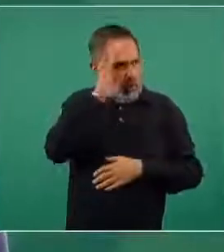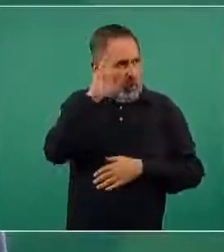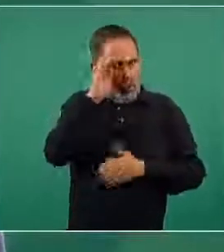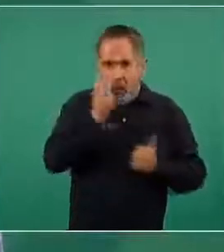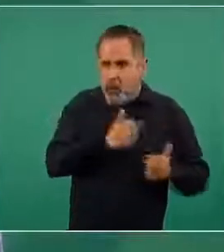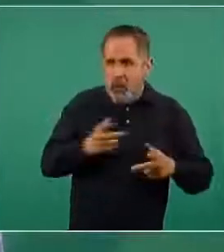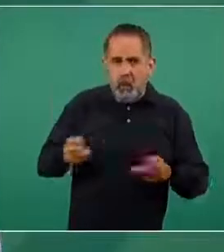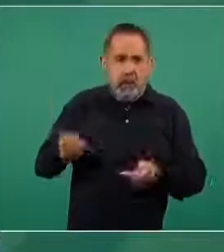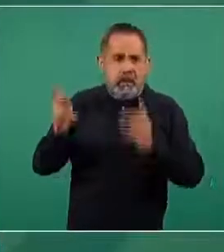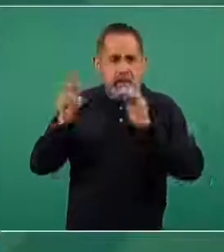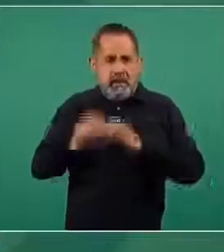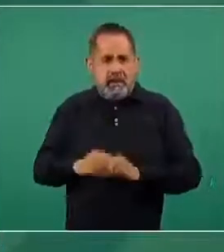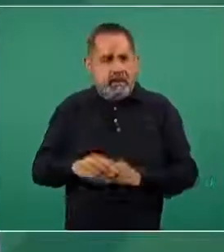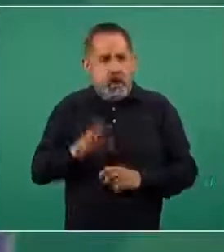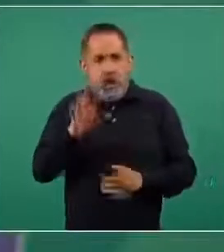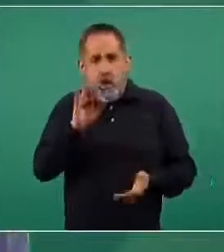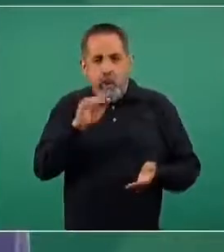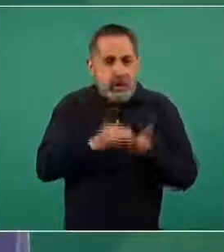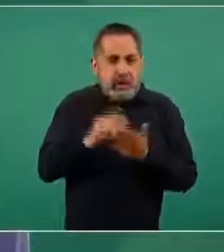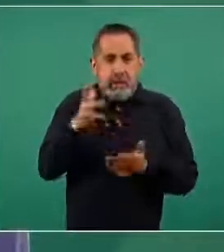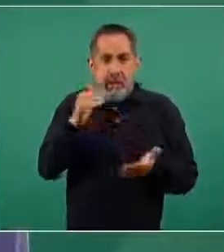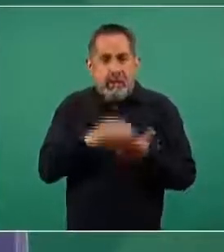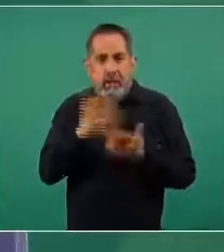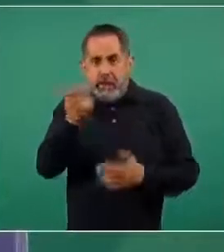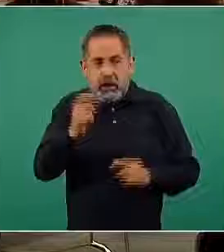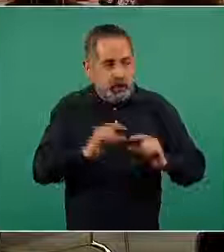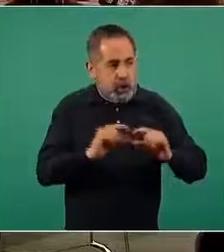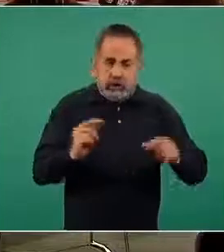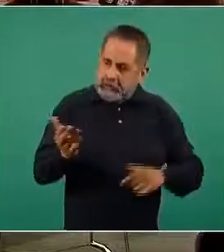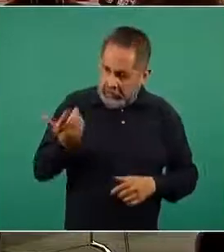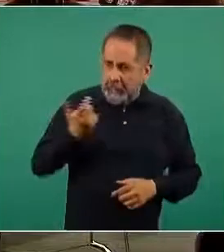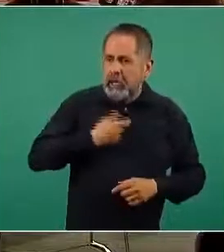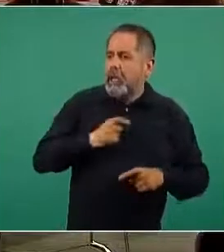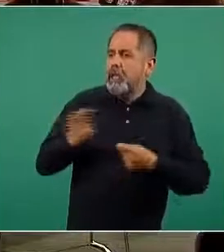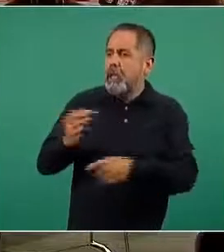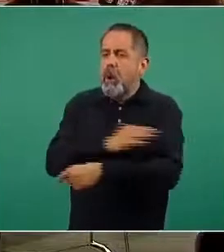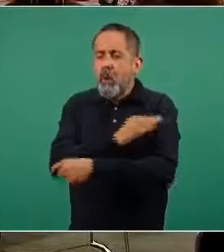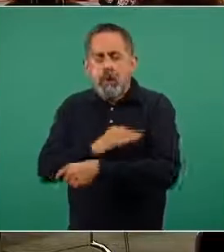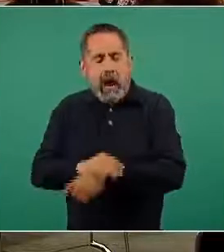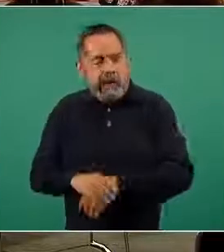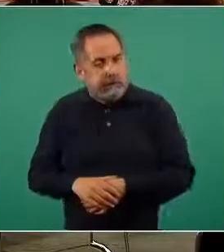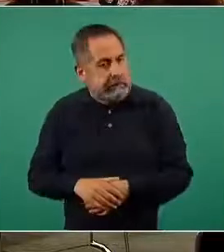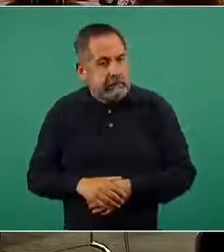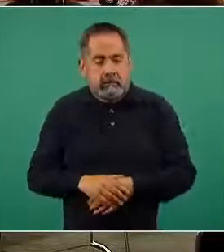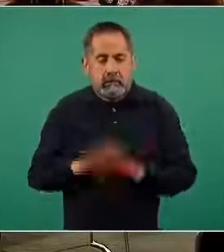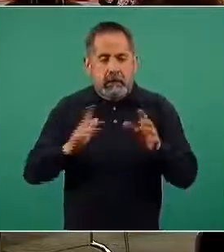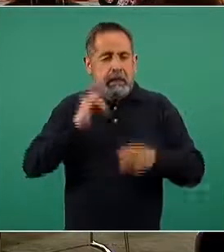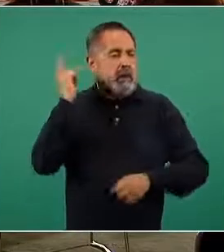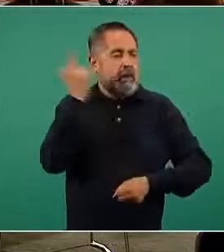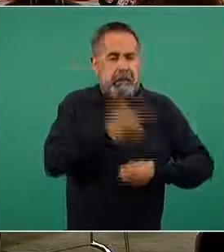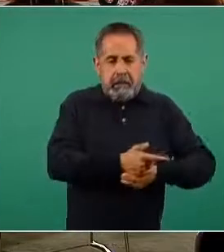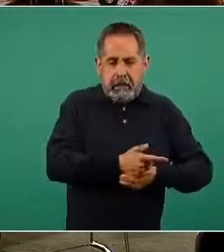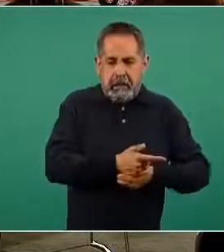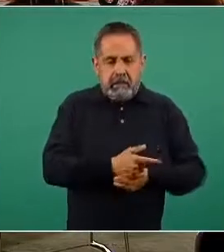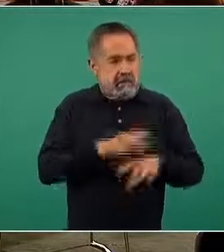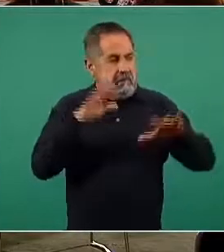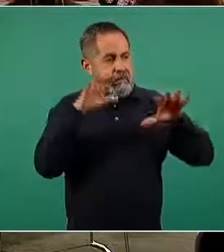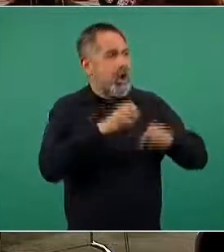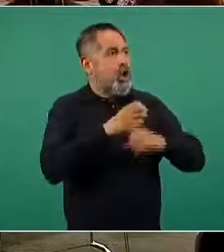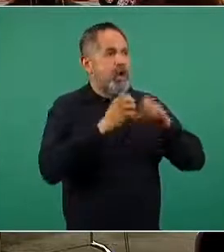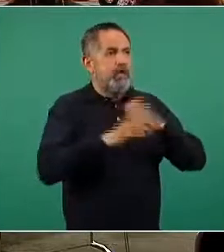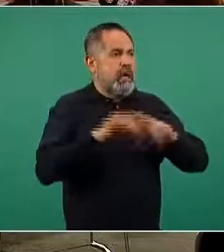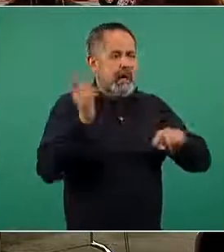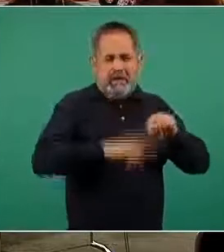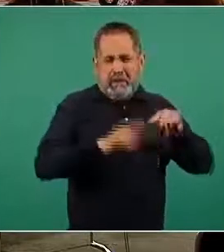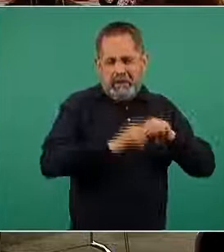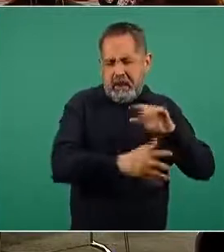desorbitadas, hasta 40,000, 50,000 pesos estaba pidiendo por la vacuna. En su momento se hizo la confiscación del producto,